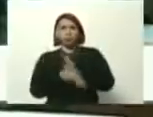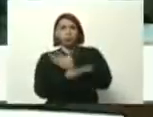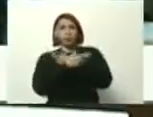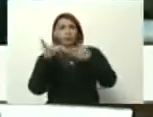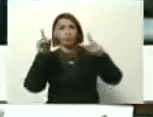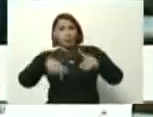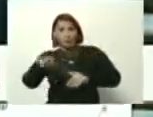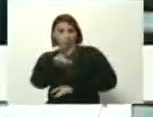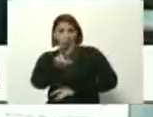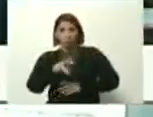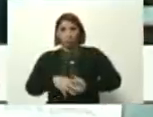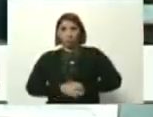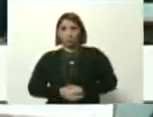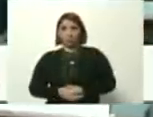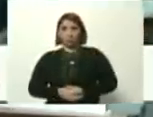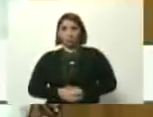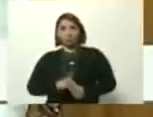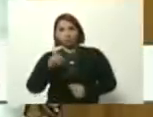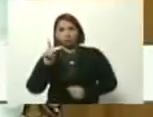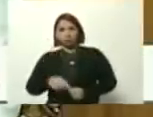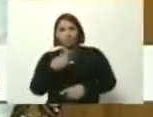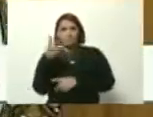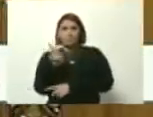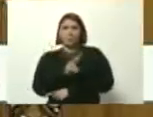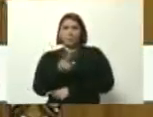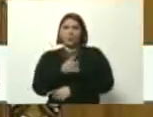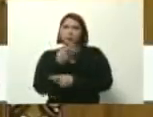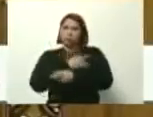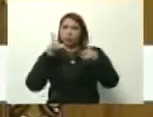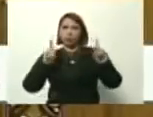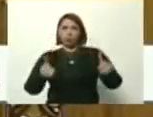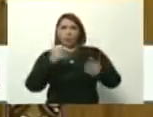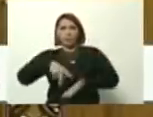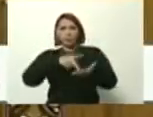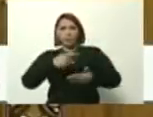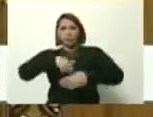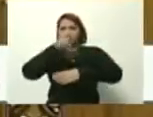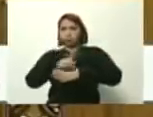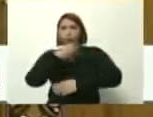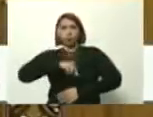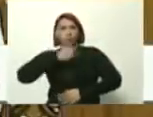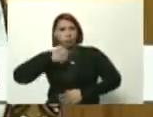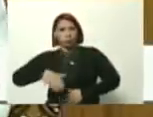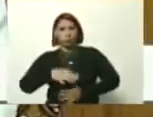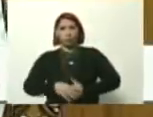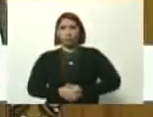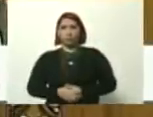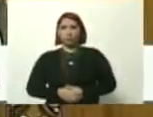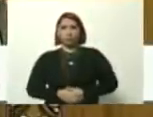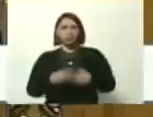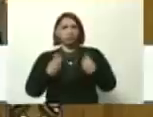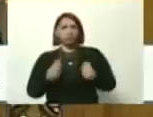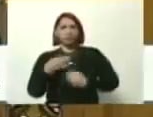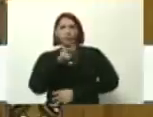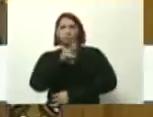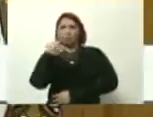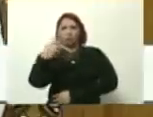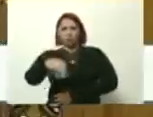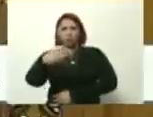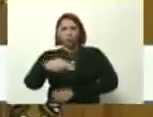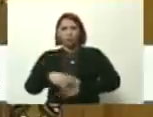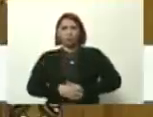democracia venezolana, sobre todo la democracia participativa y protagónica de nuestro pueblo. Y cómo este 21 de